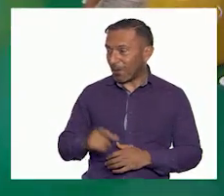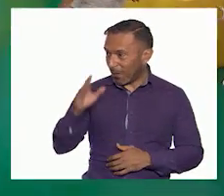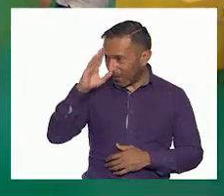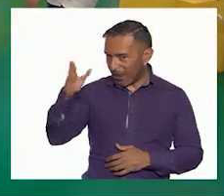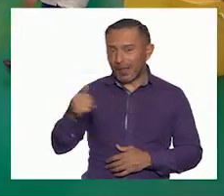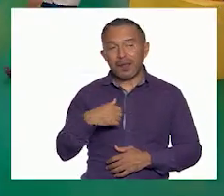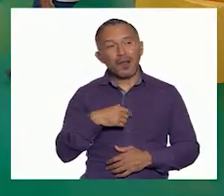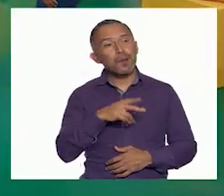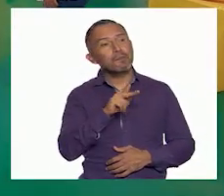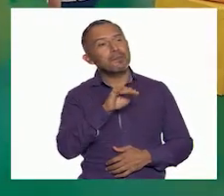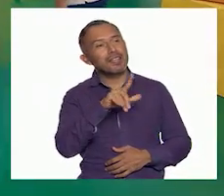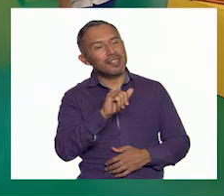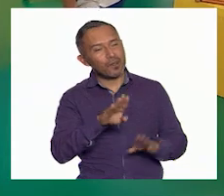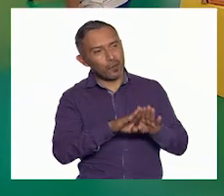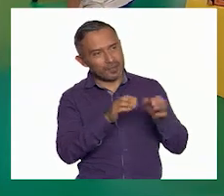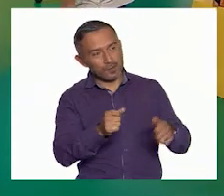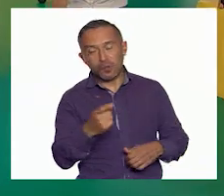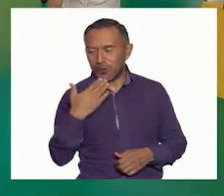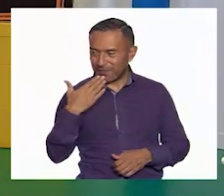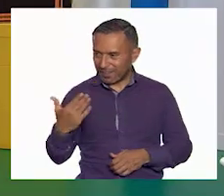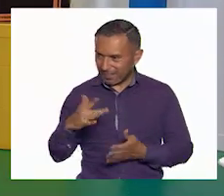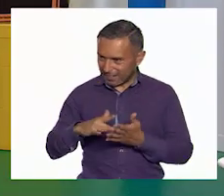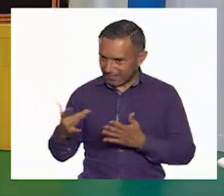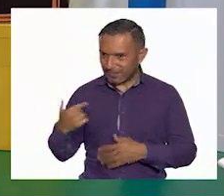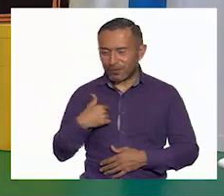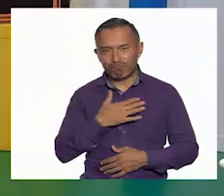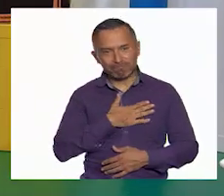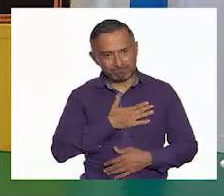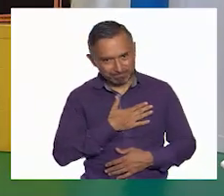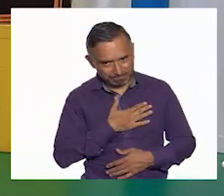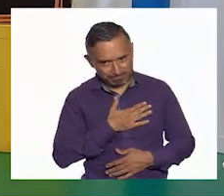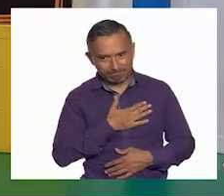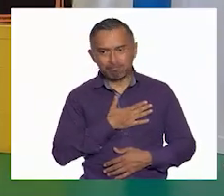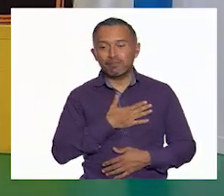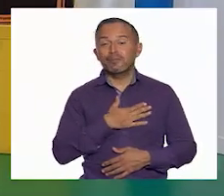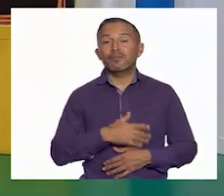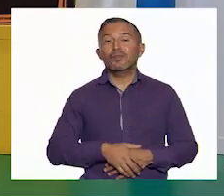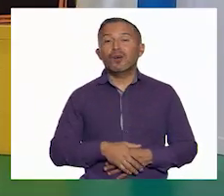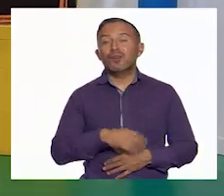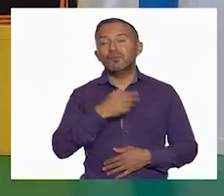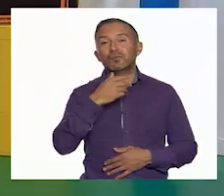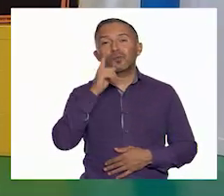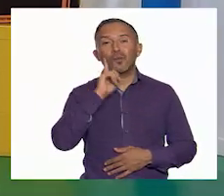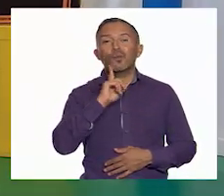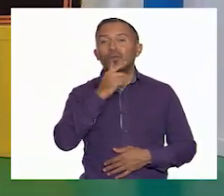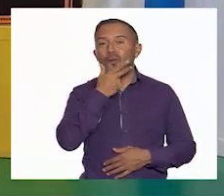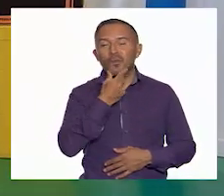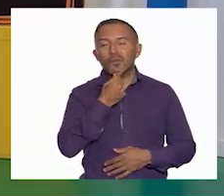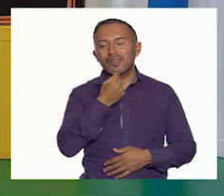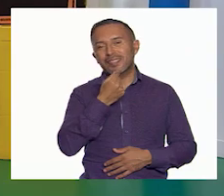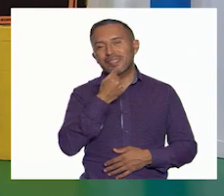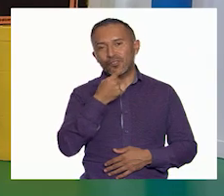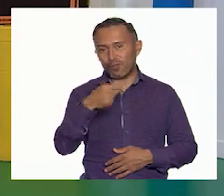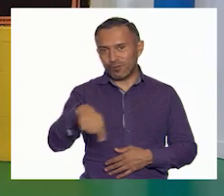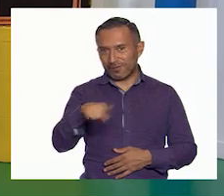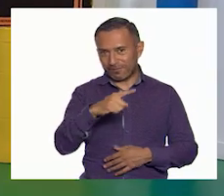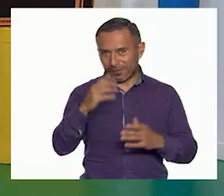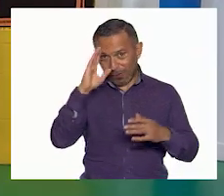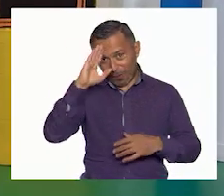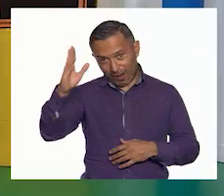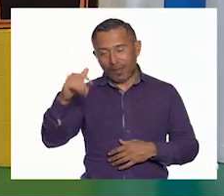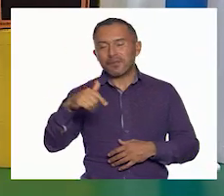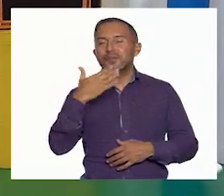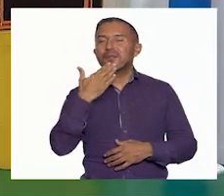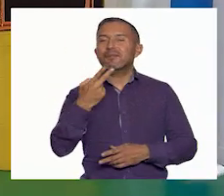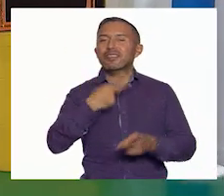¿Cómo estás? Muy bien, gracias. Te saludo con el corazón. Nos saludamos desde el corazón. Hola, niñas. Hola, niños. Bienvenidos a su clase de Conocimiento del